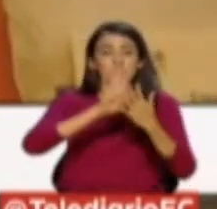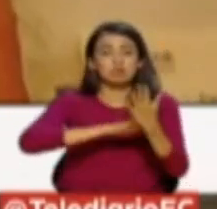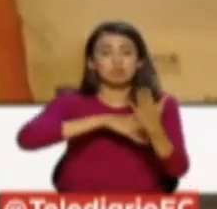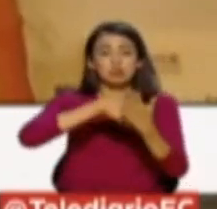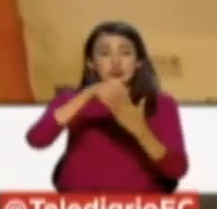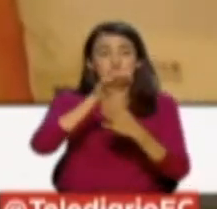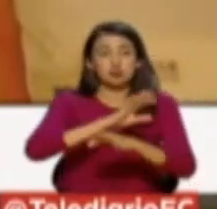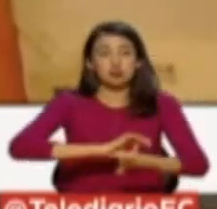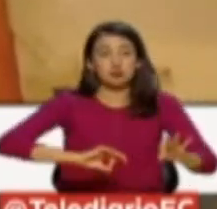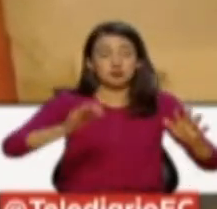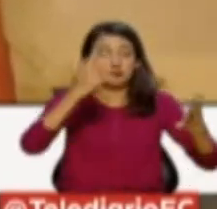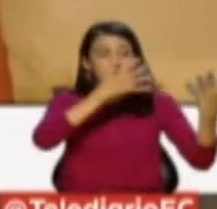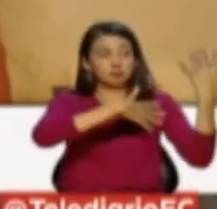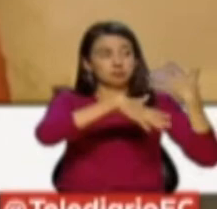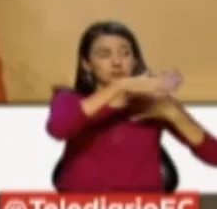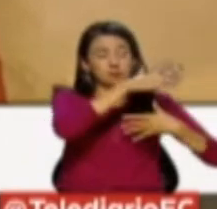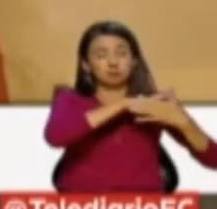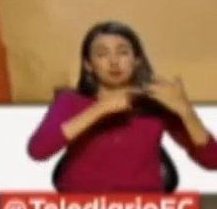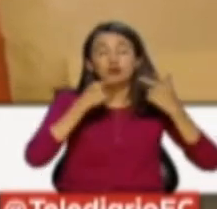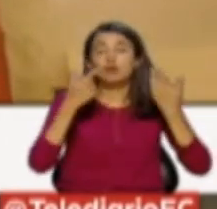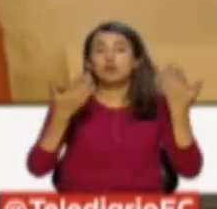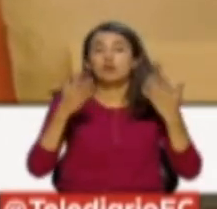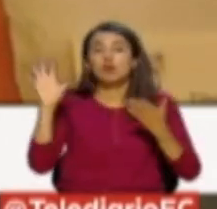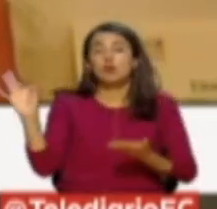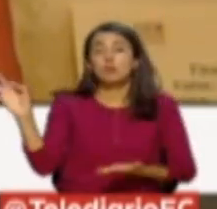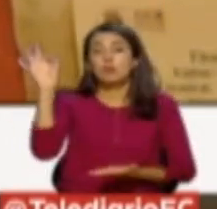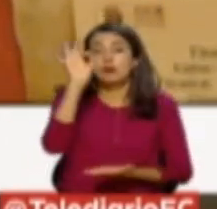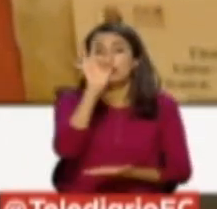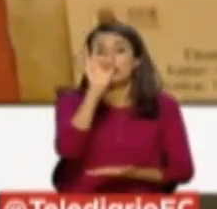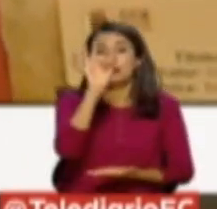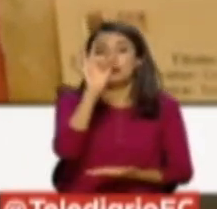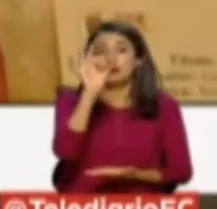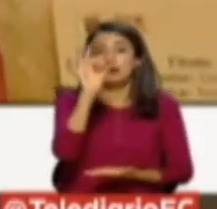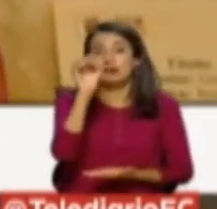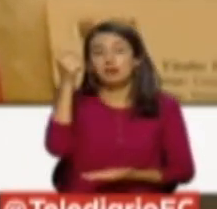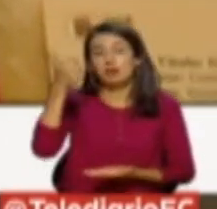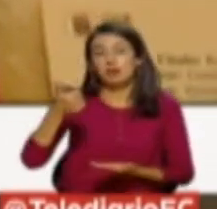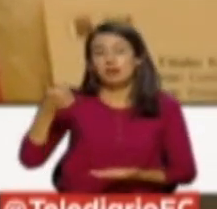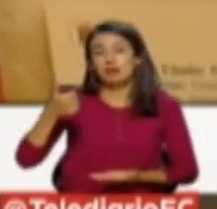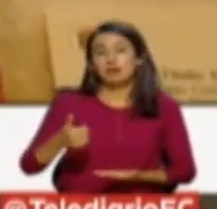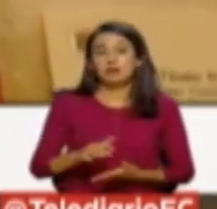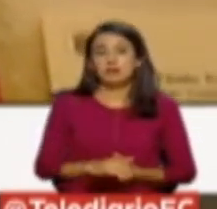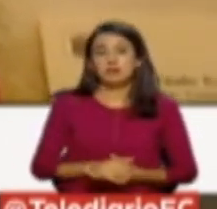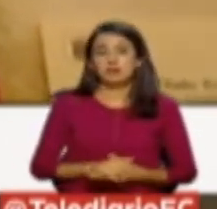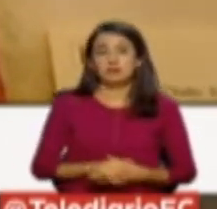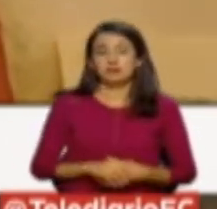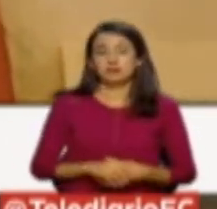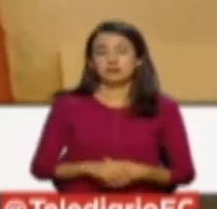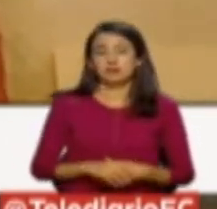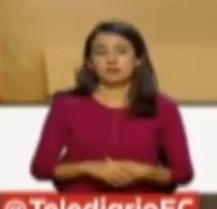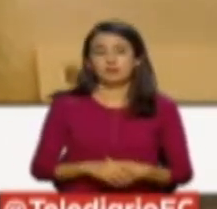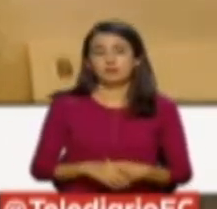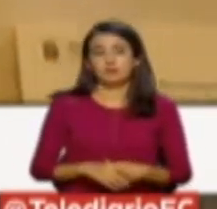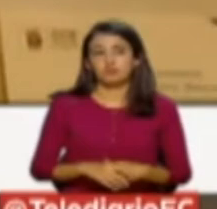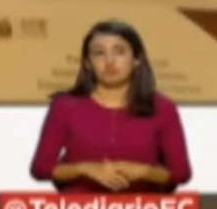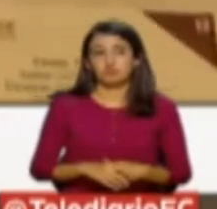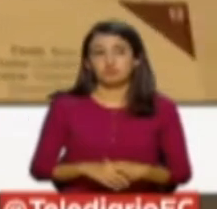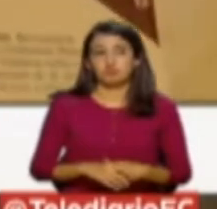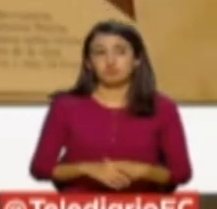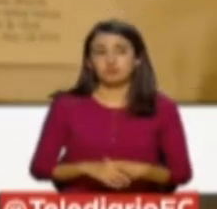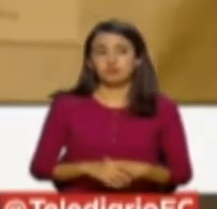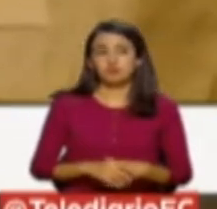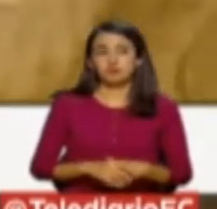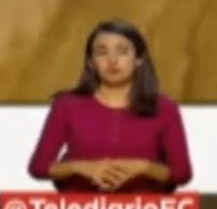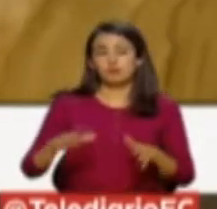tienen cómo funciona todo en esta idea en este concepto en que has querido darle de tu exposición piel y color bueno en esta